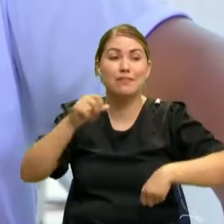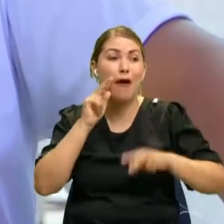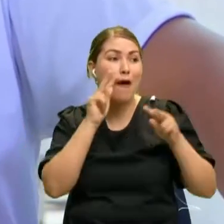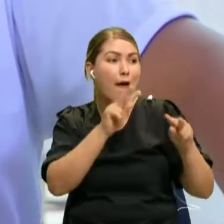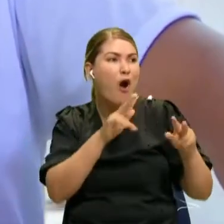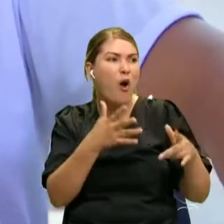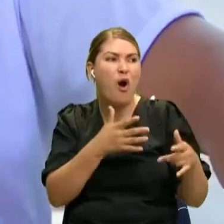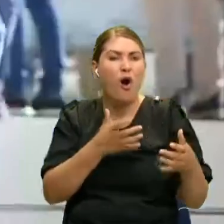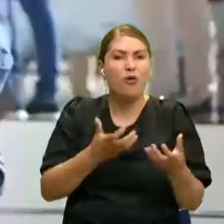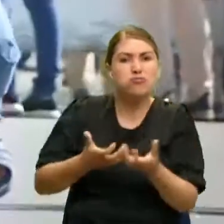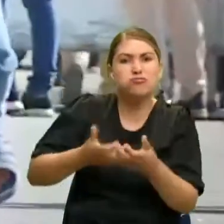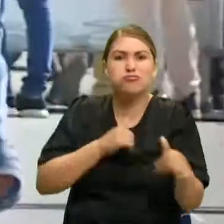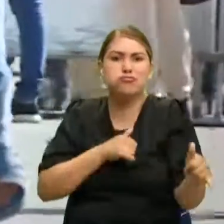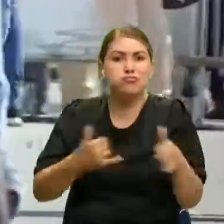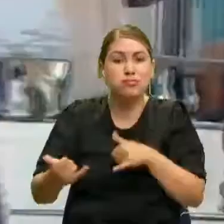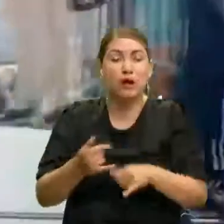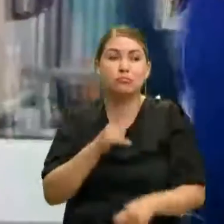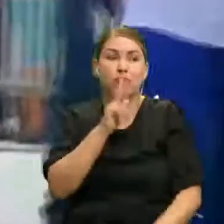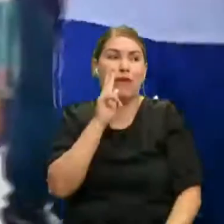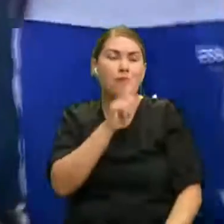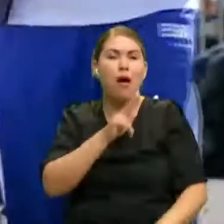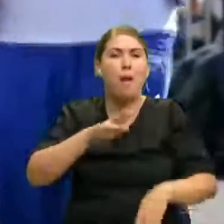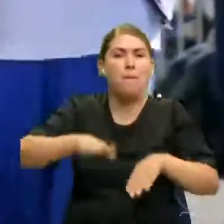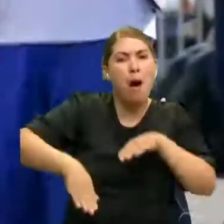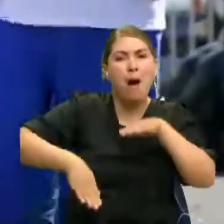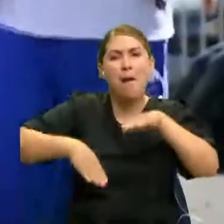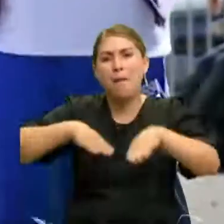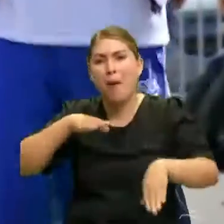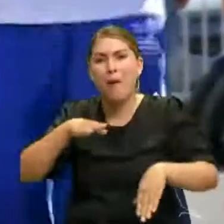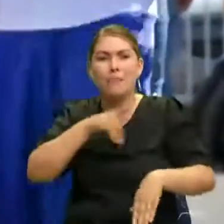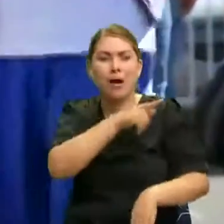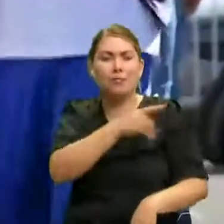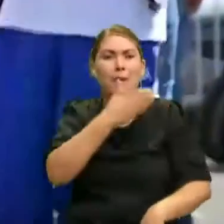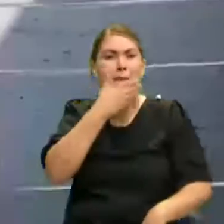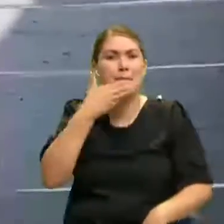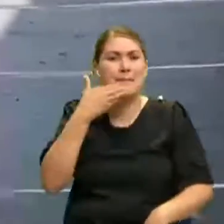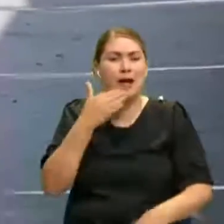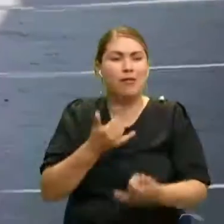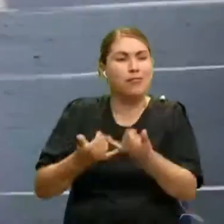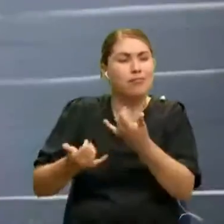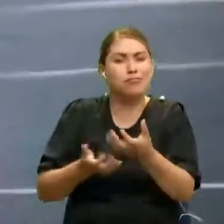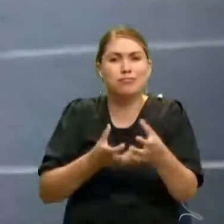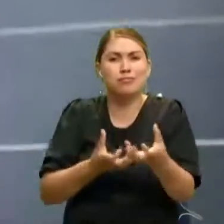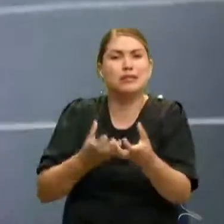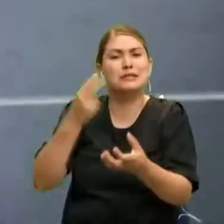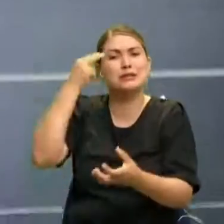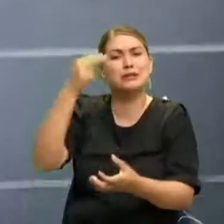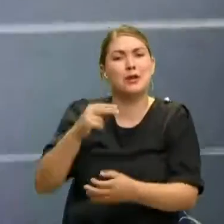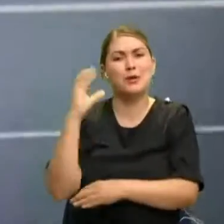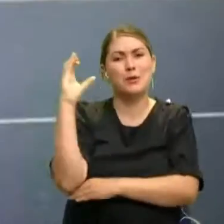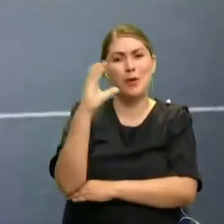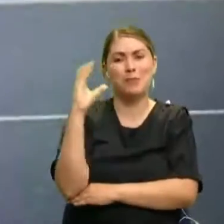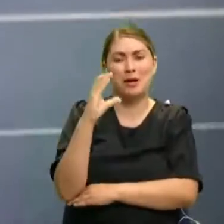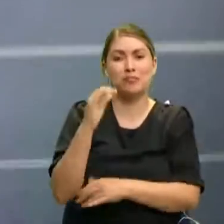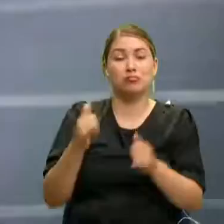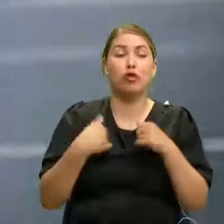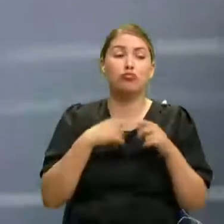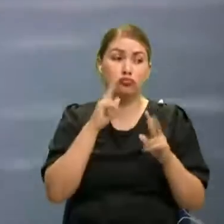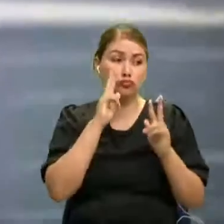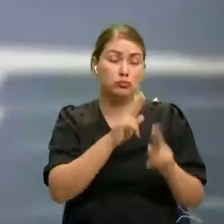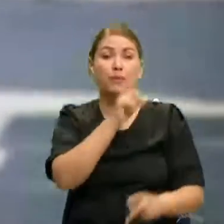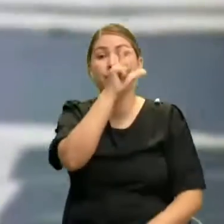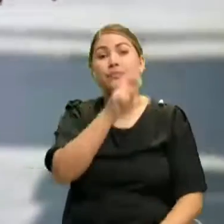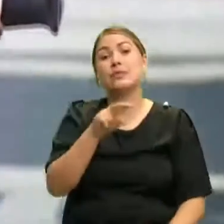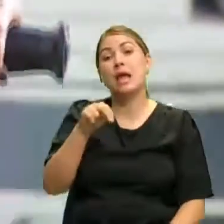cómo corren. Admirador de los pedalazos y título de uno de los mejores escarabajos en la historia del ciclismo colombiano. Yo admiro a